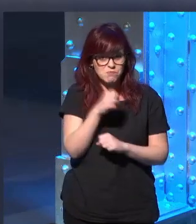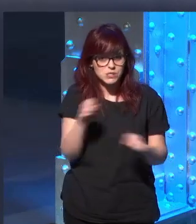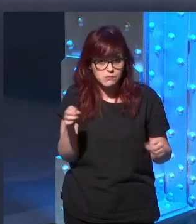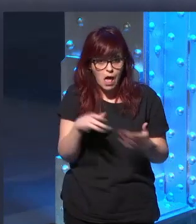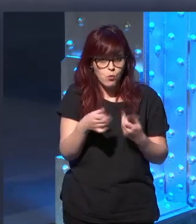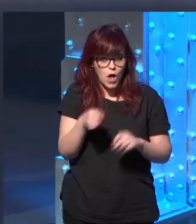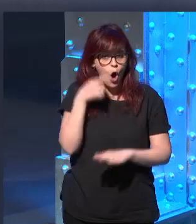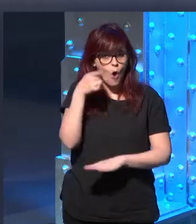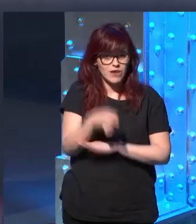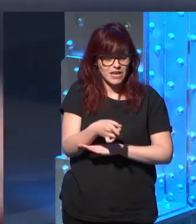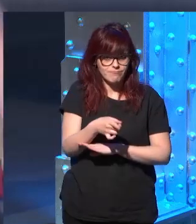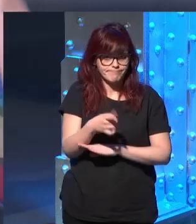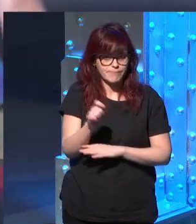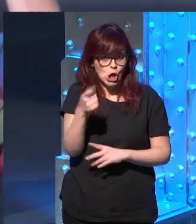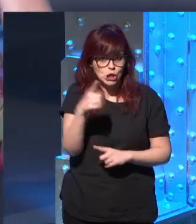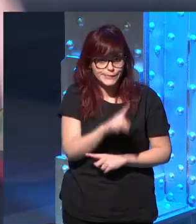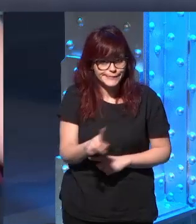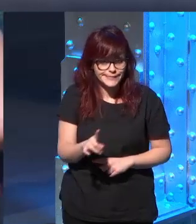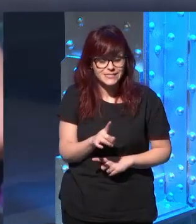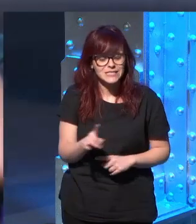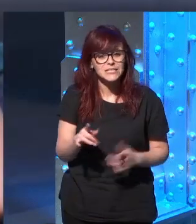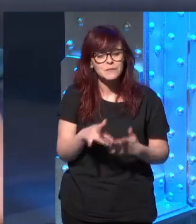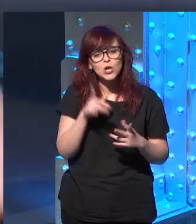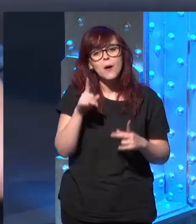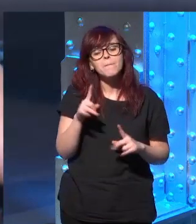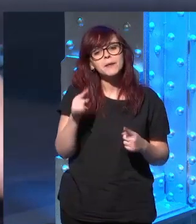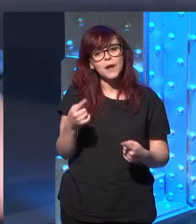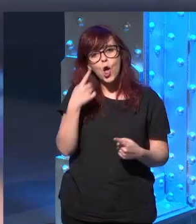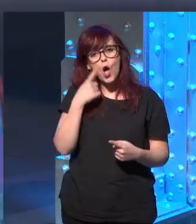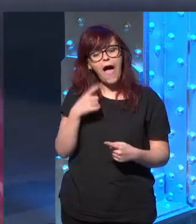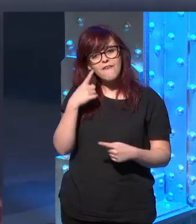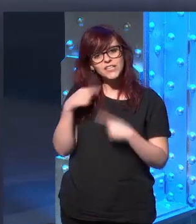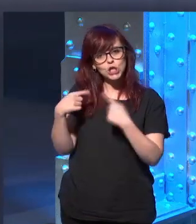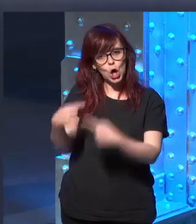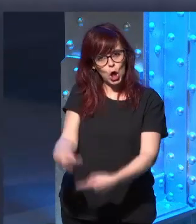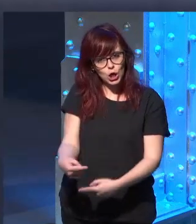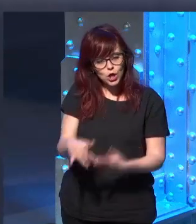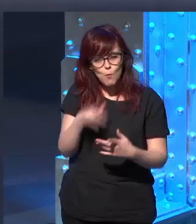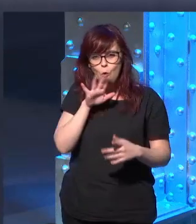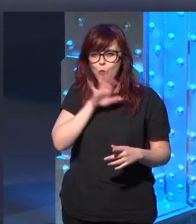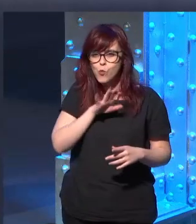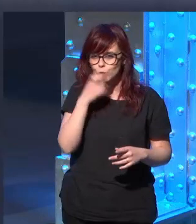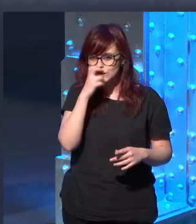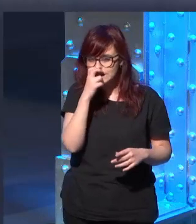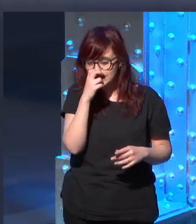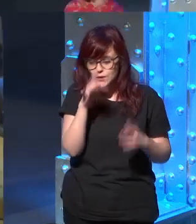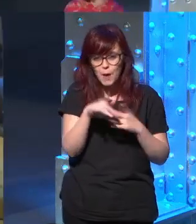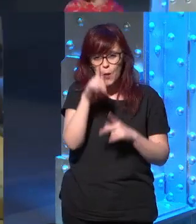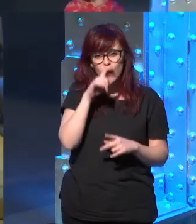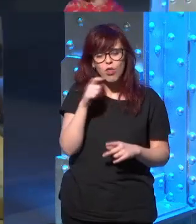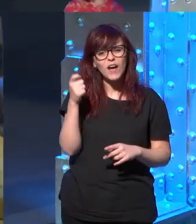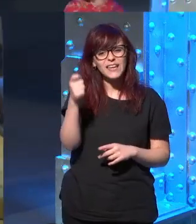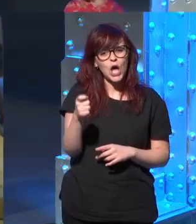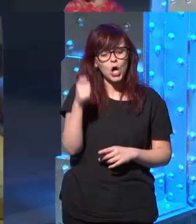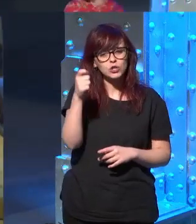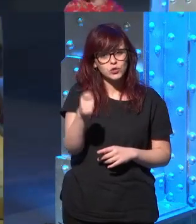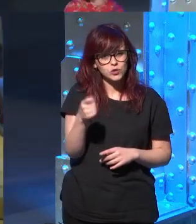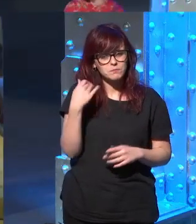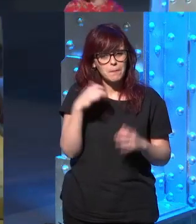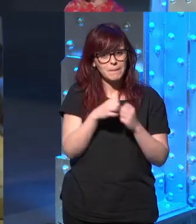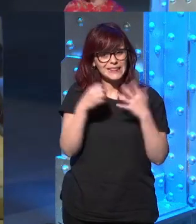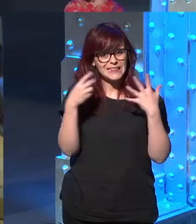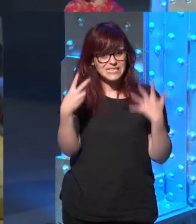aunque les obligues. Es que yo creo que primero hay que generar el hábito, claro. Y una vez que tienes el hábito... La curiosidad. Claro. Yo cuando leí El Quijote tenía 27